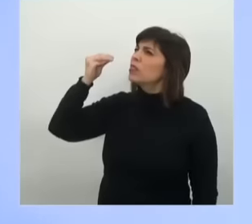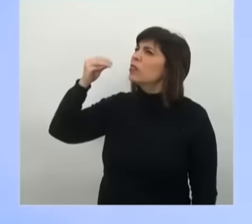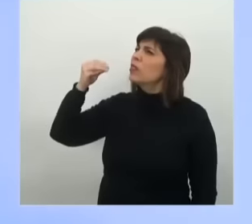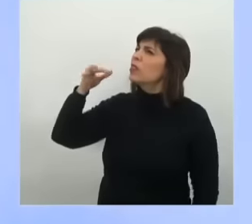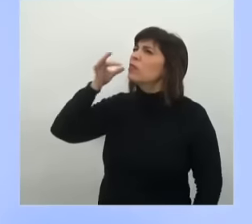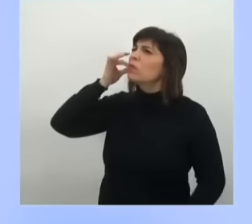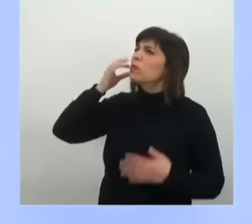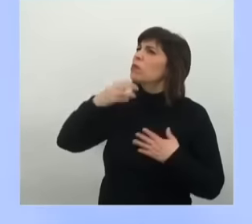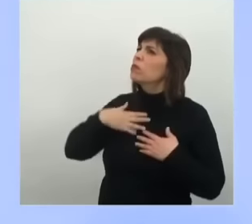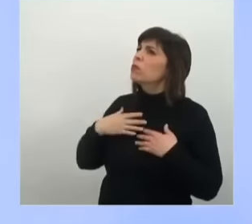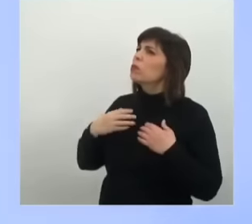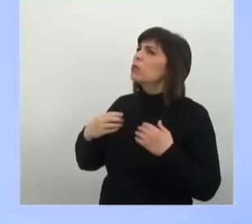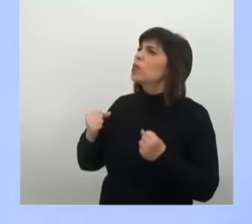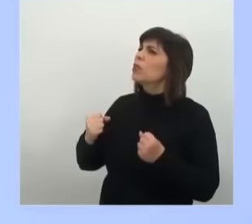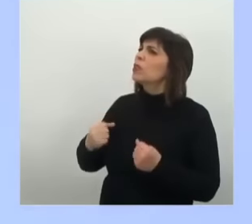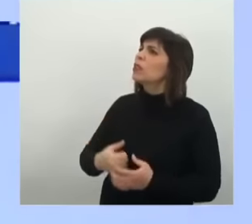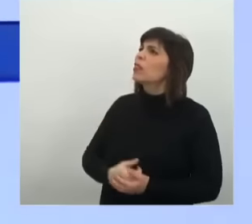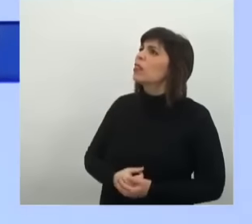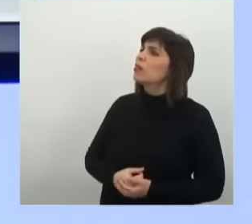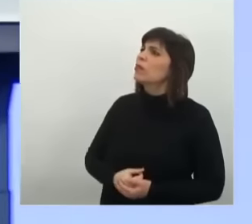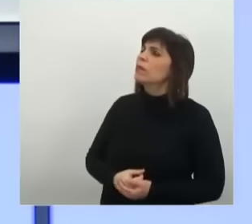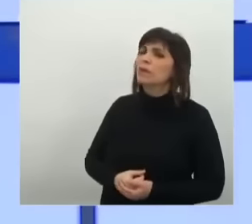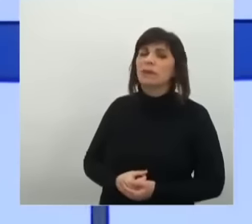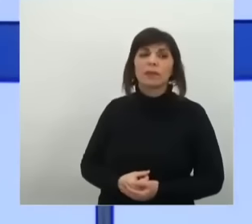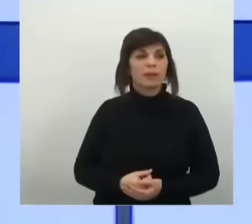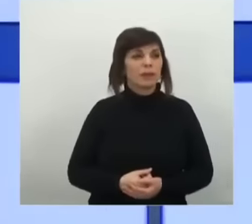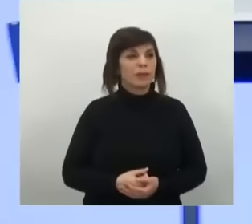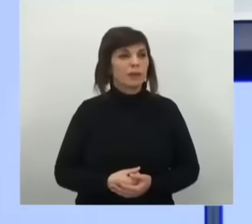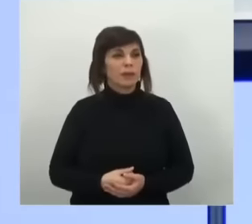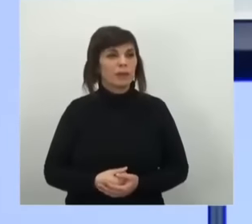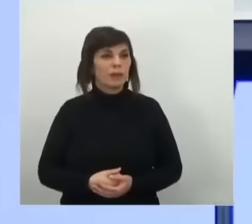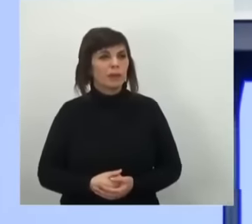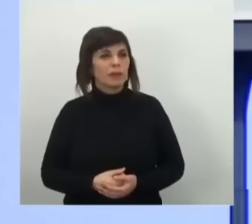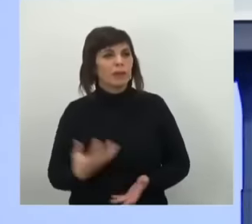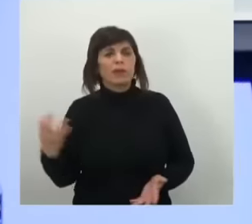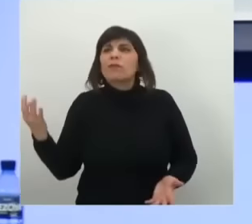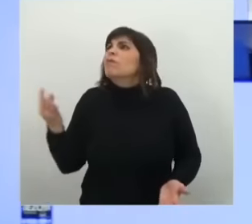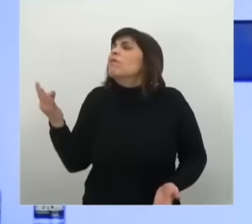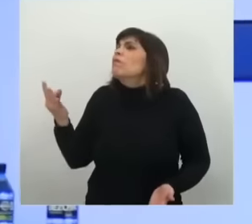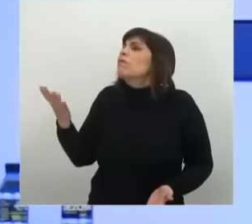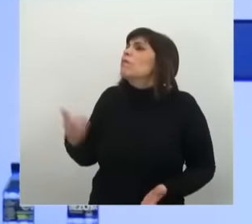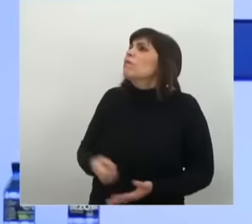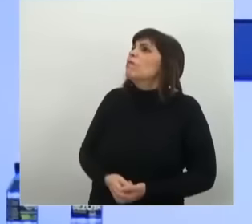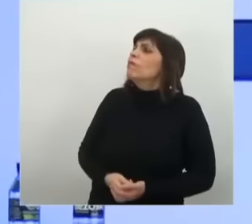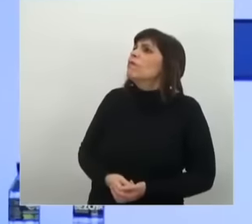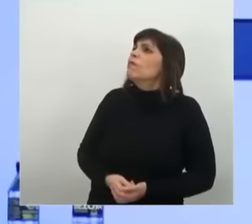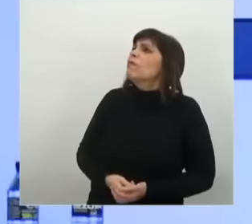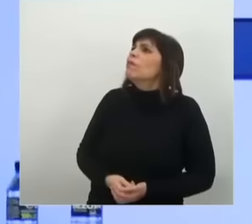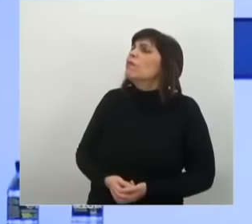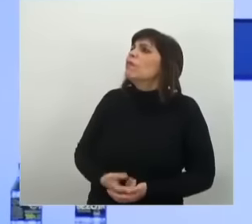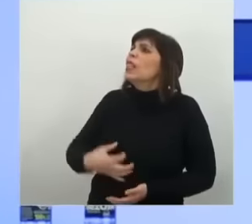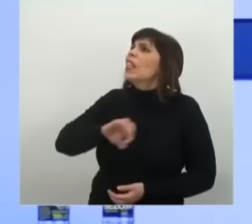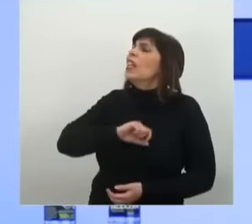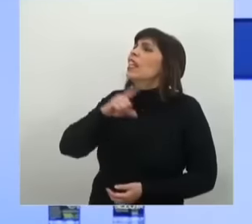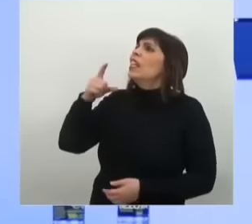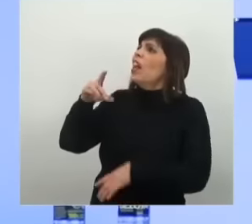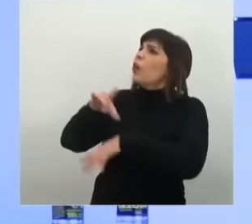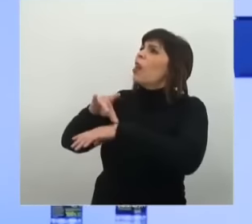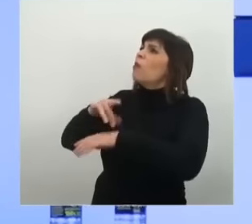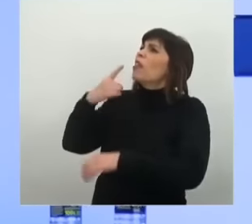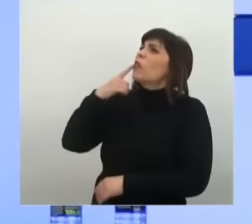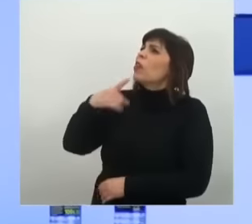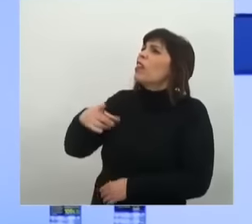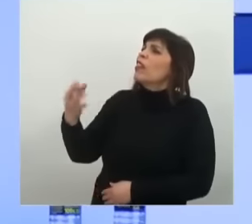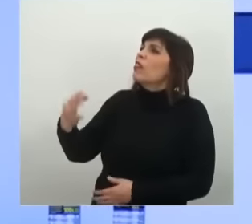arreglado la falla en el cuerpo Qué pasó señor qué le digo a este señor que está acá delante mío